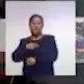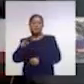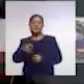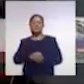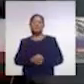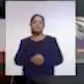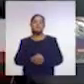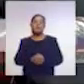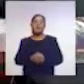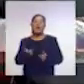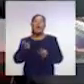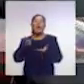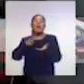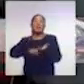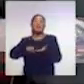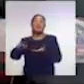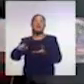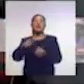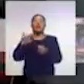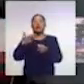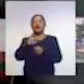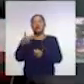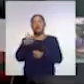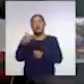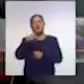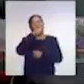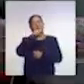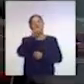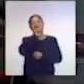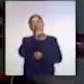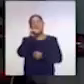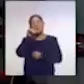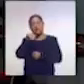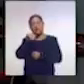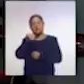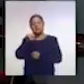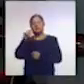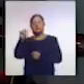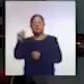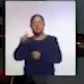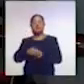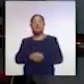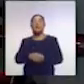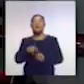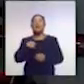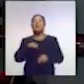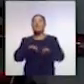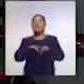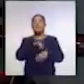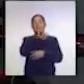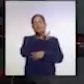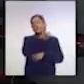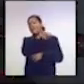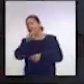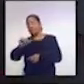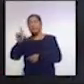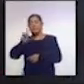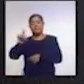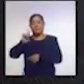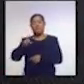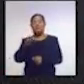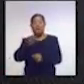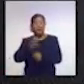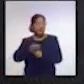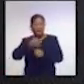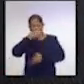zona de hospitales en San Matías Tepetomatitlán. Nosotros trabajamos de lunes a domingo. Uh-huh. Además, actualmente estamos haciendo